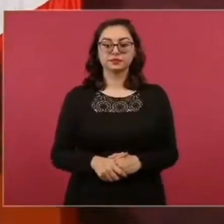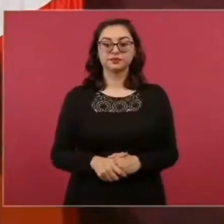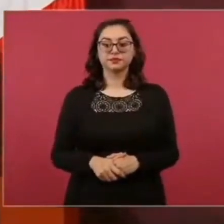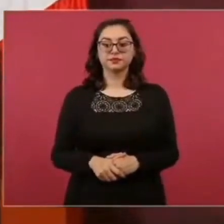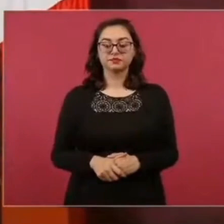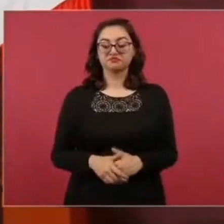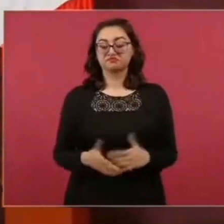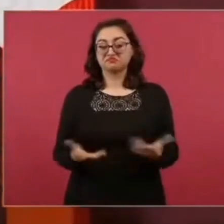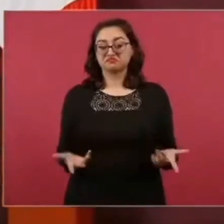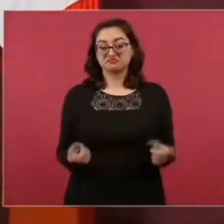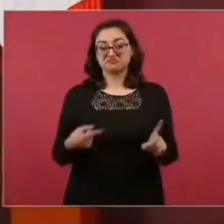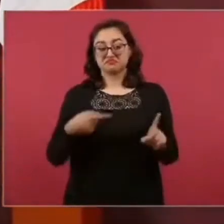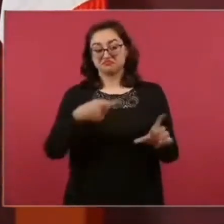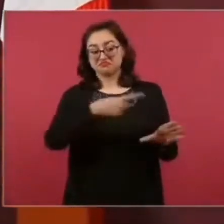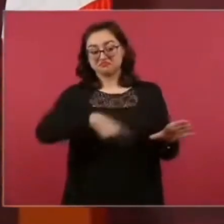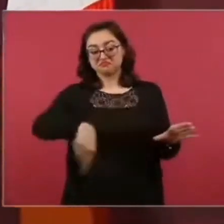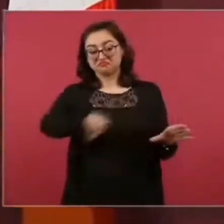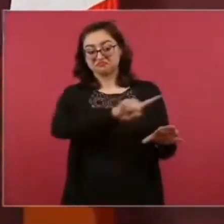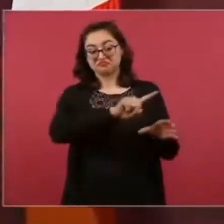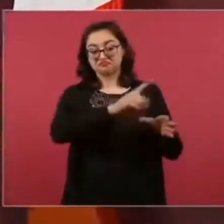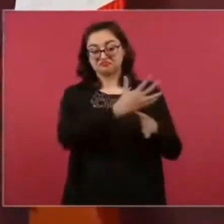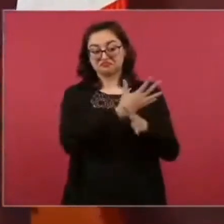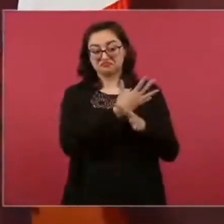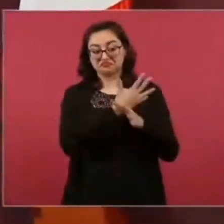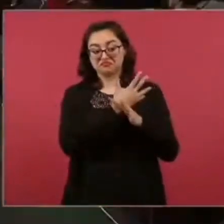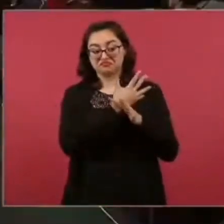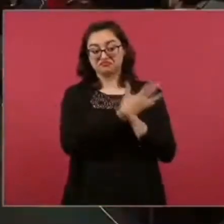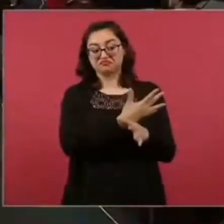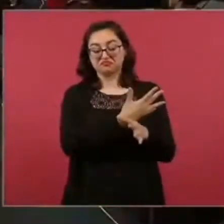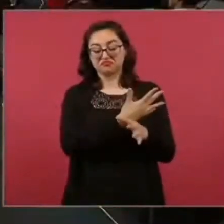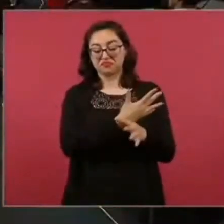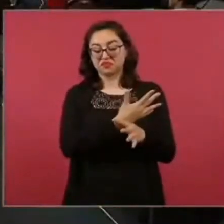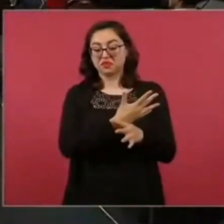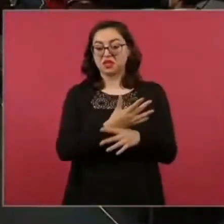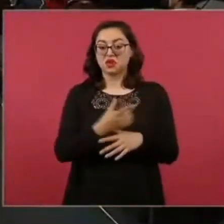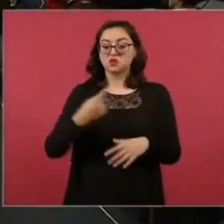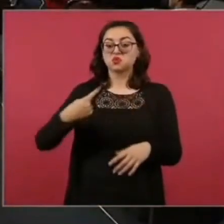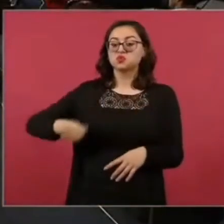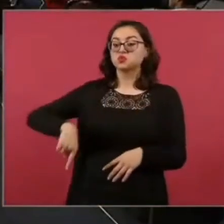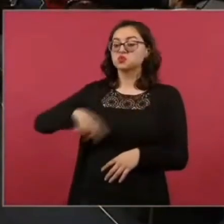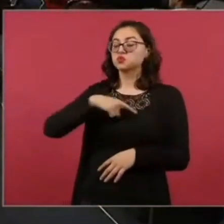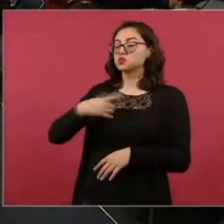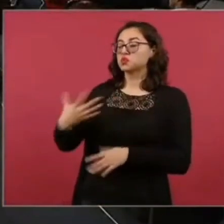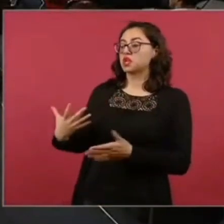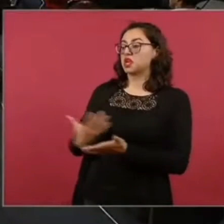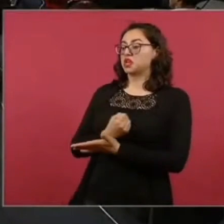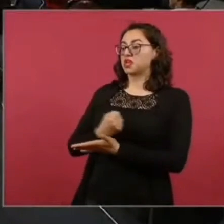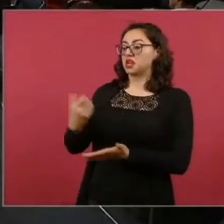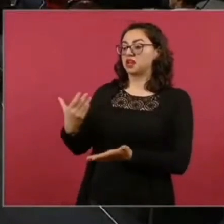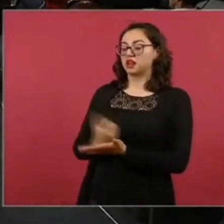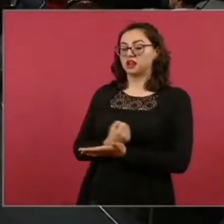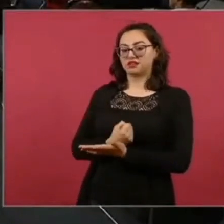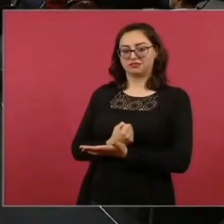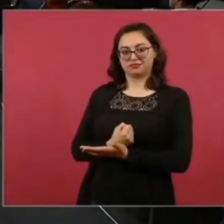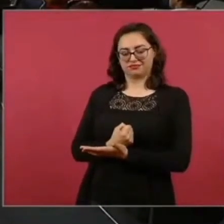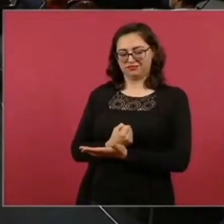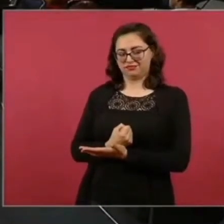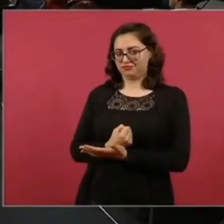la candidata de la coalición opositora, sino es hacer campaña